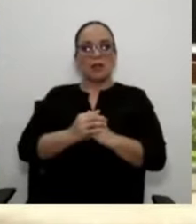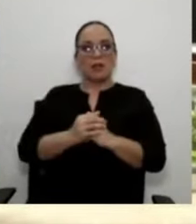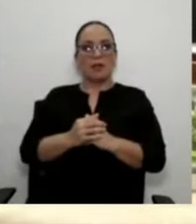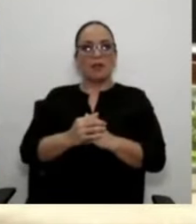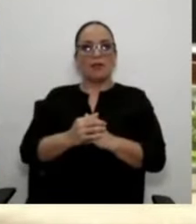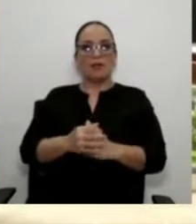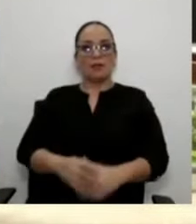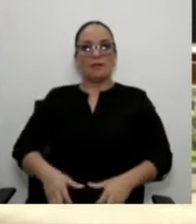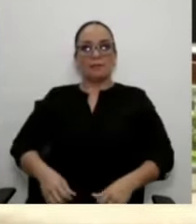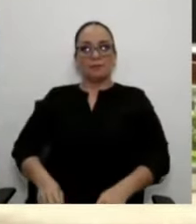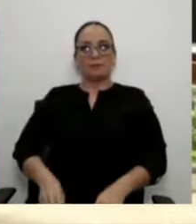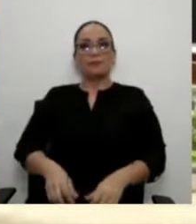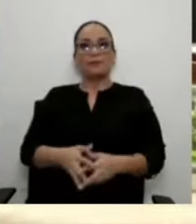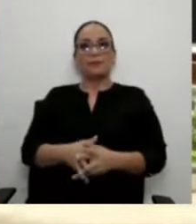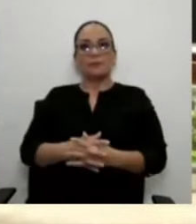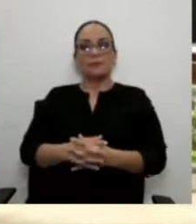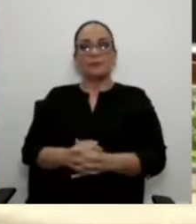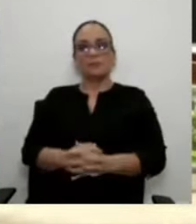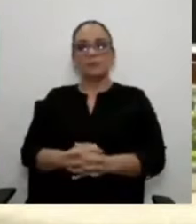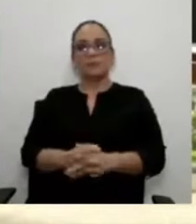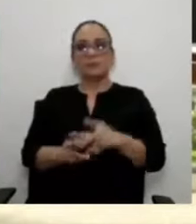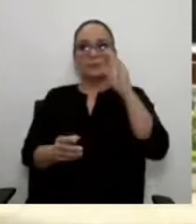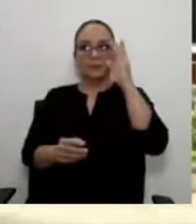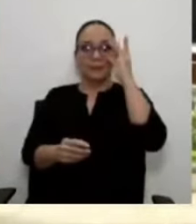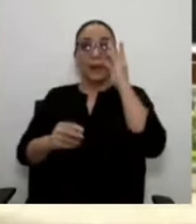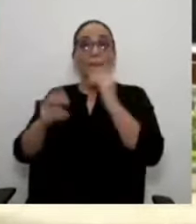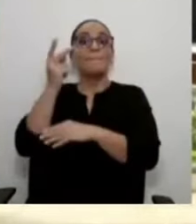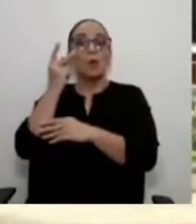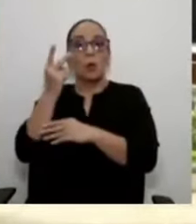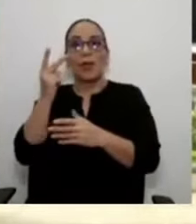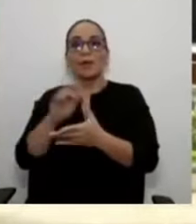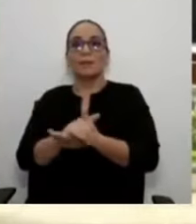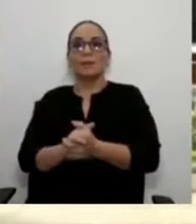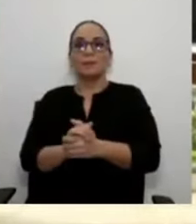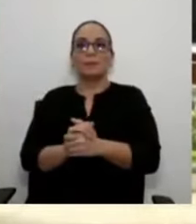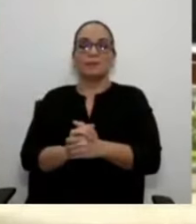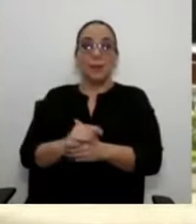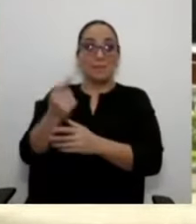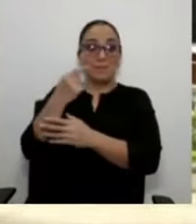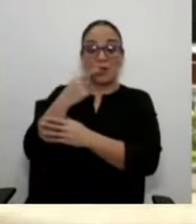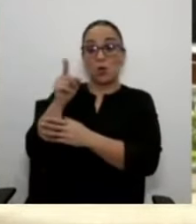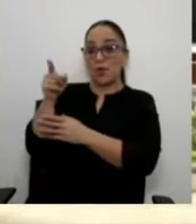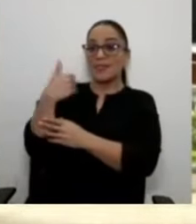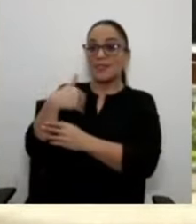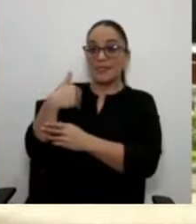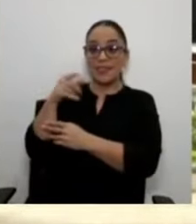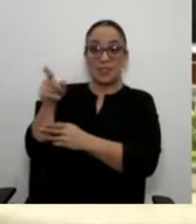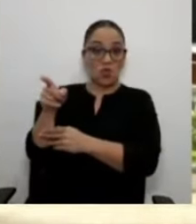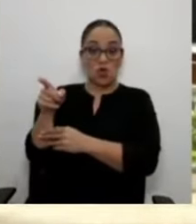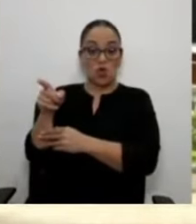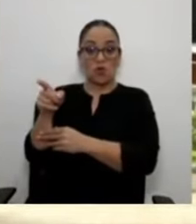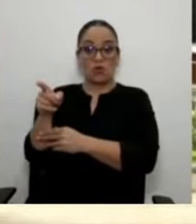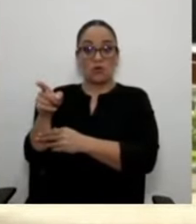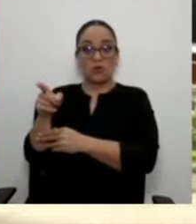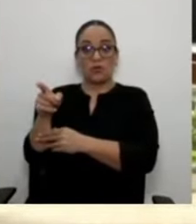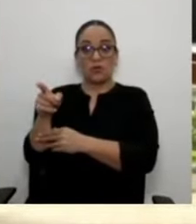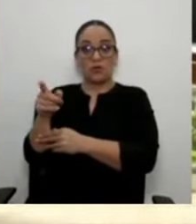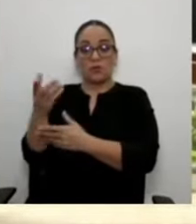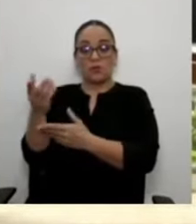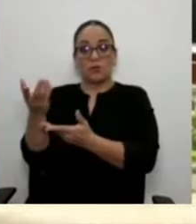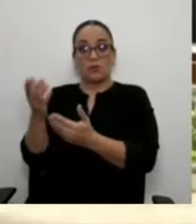Ah, pero aquí está lo que dice este señor, que como le digo, yo no tengo tiempo para vergüenza ajena.